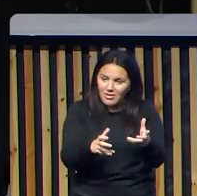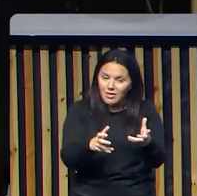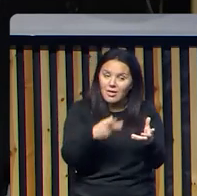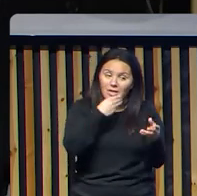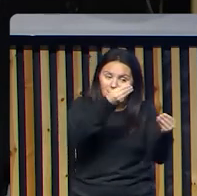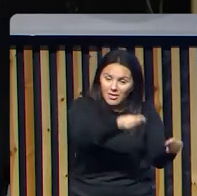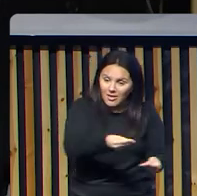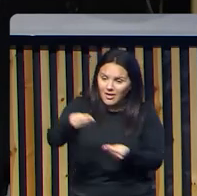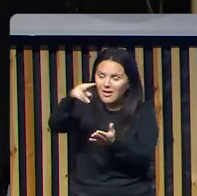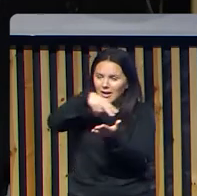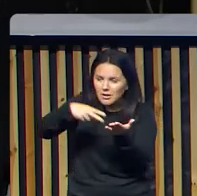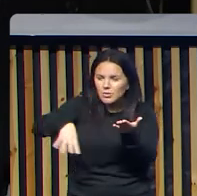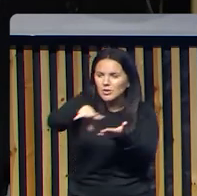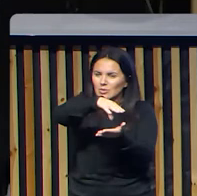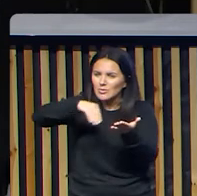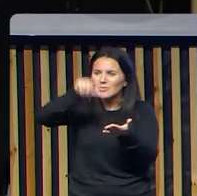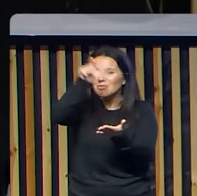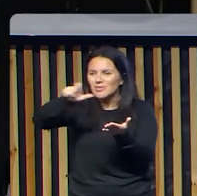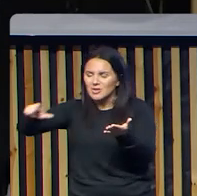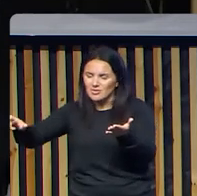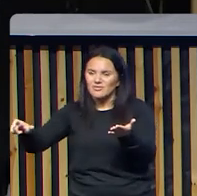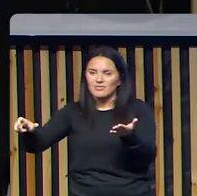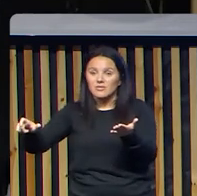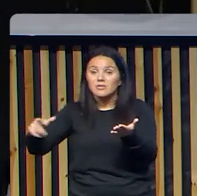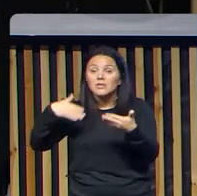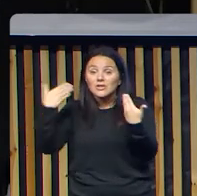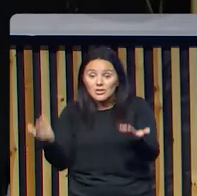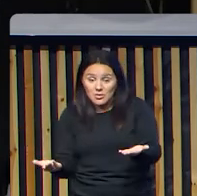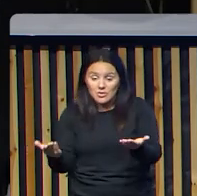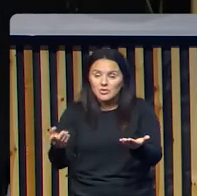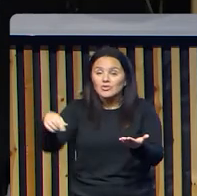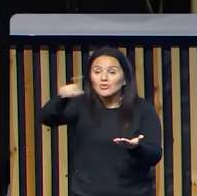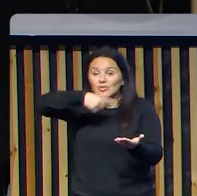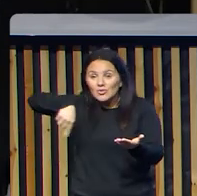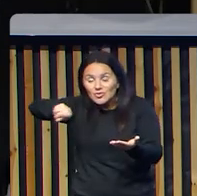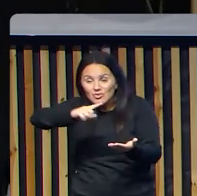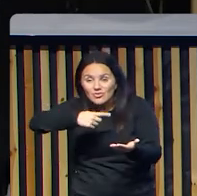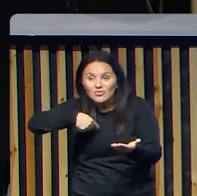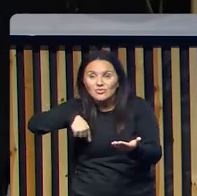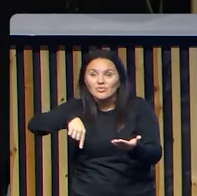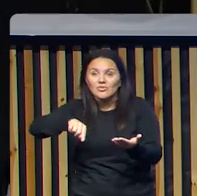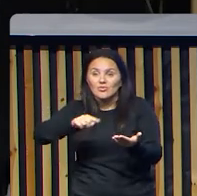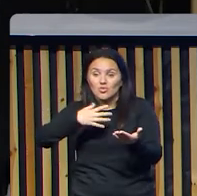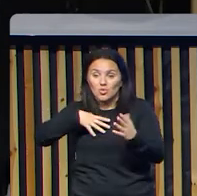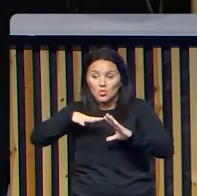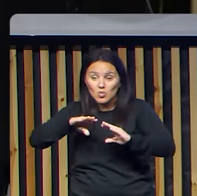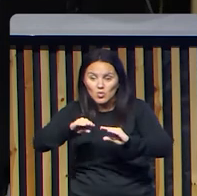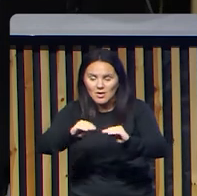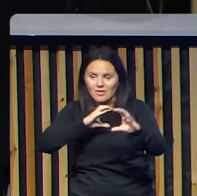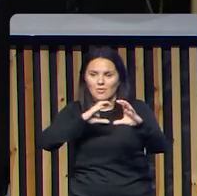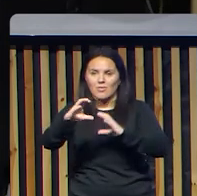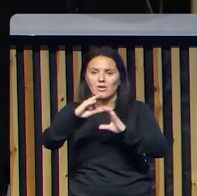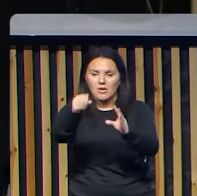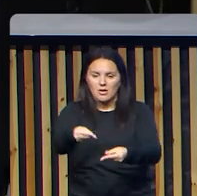cómo facilitar la lectura y la comprensión de los ciudadanos para que así podamos usar esa comunicación